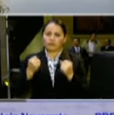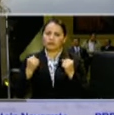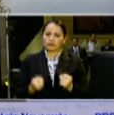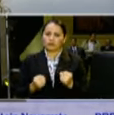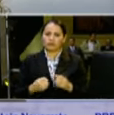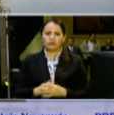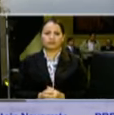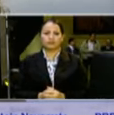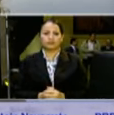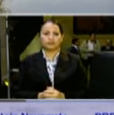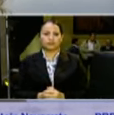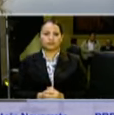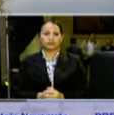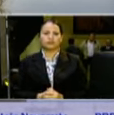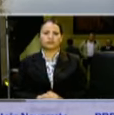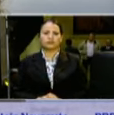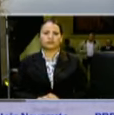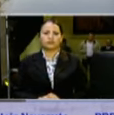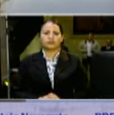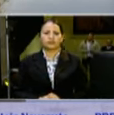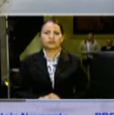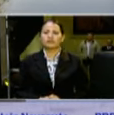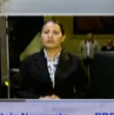Multilateral Governance, A